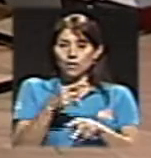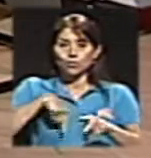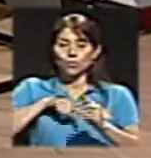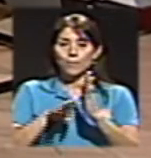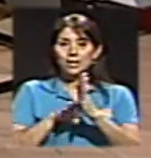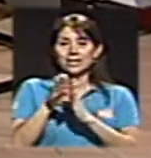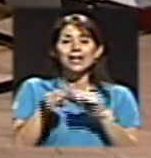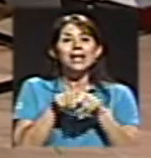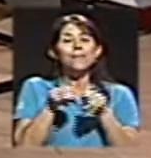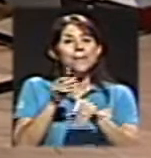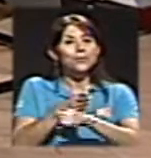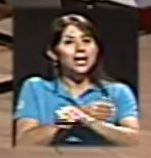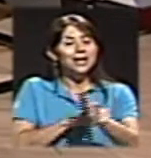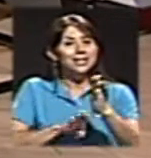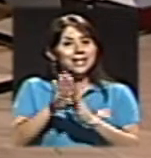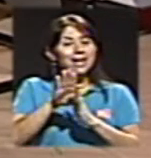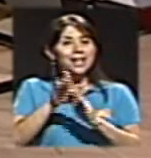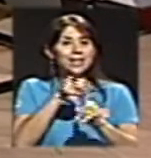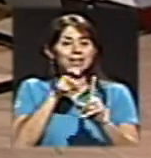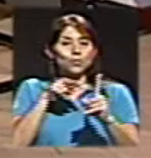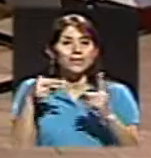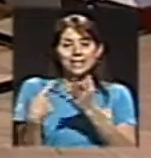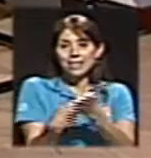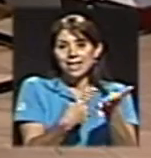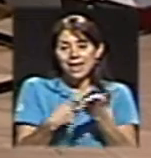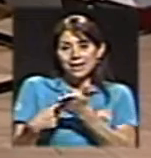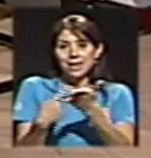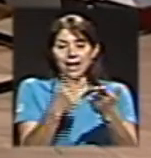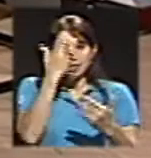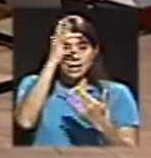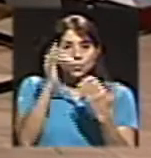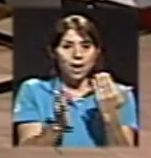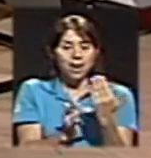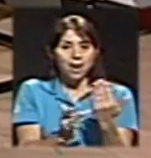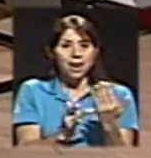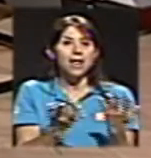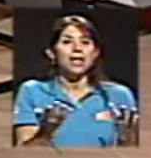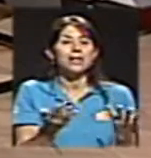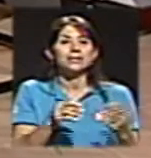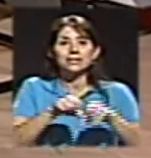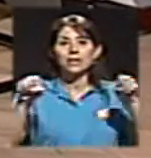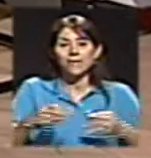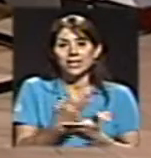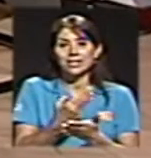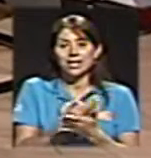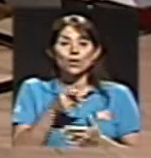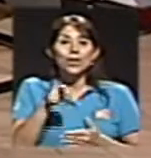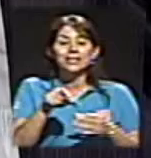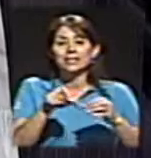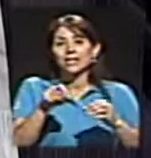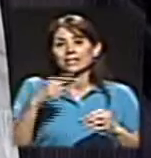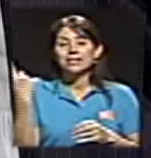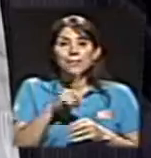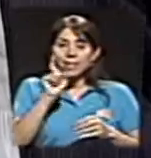que vamos a crecer desde el punto de vista de la discusión técnica e intelectual sobre los problemas del sistema financiero, una discusión que siempre debería ser técnica,